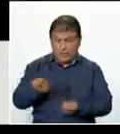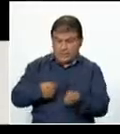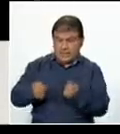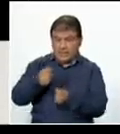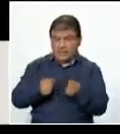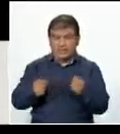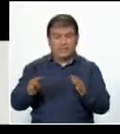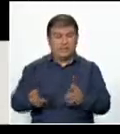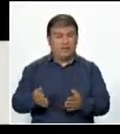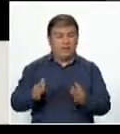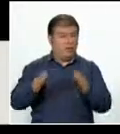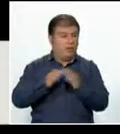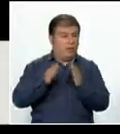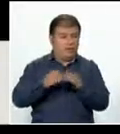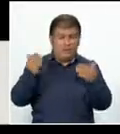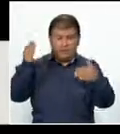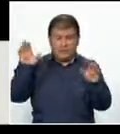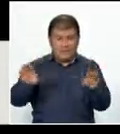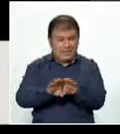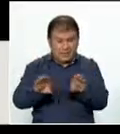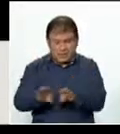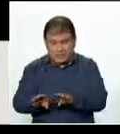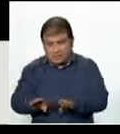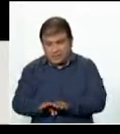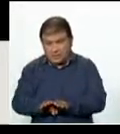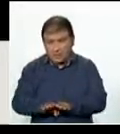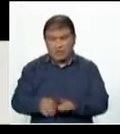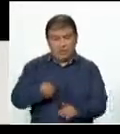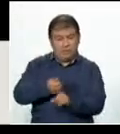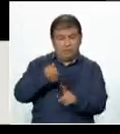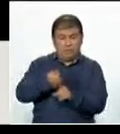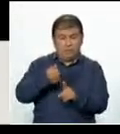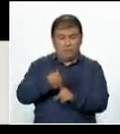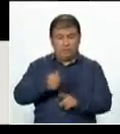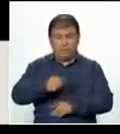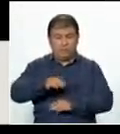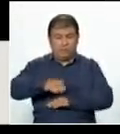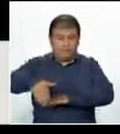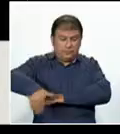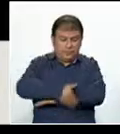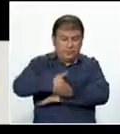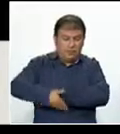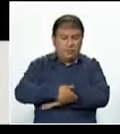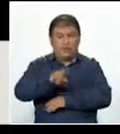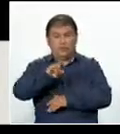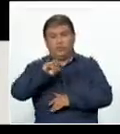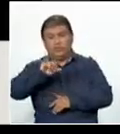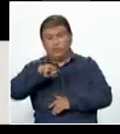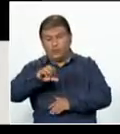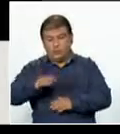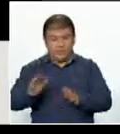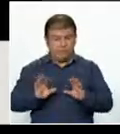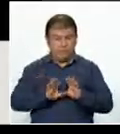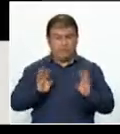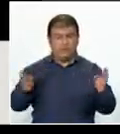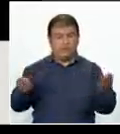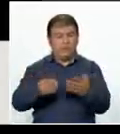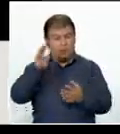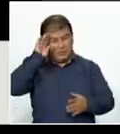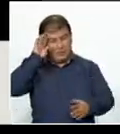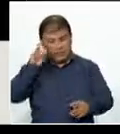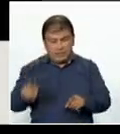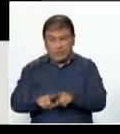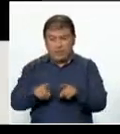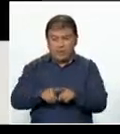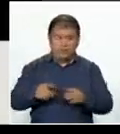sido cerrados. El mismo Jirón de la Unión está cercado por policías. Vemos también la presencia de peritos. Algunos testigos